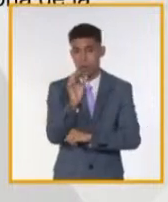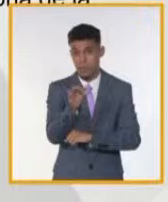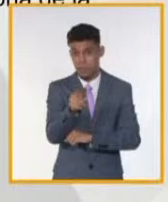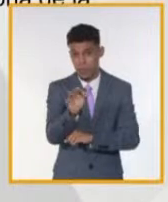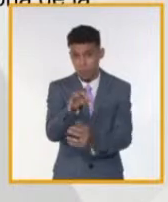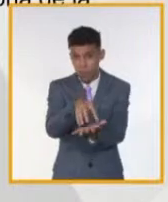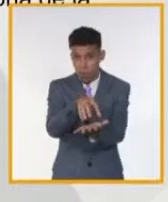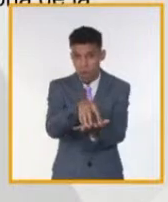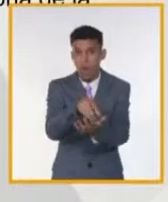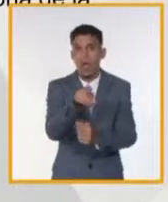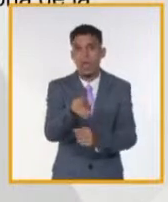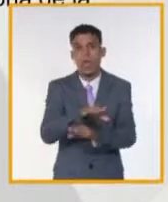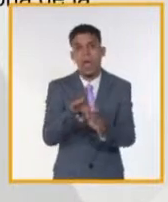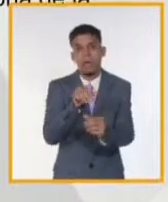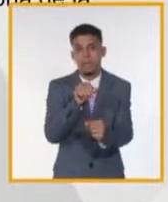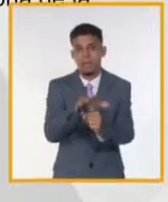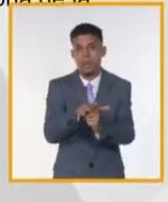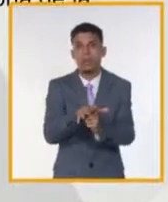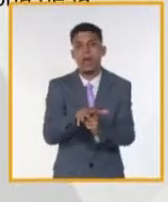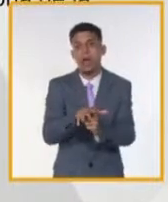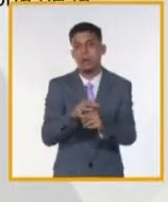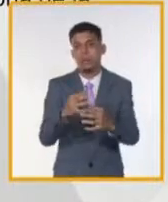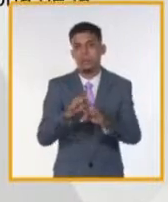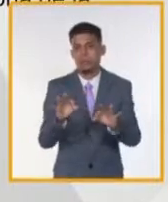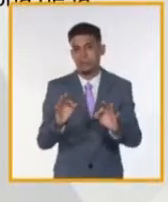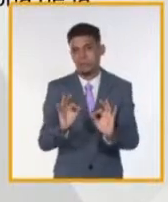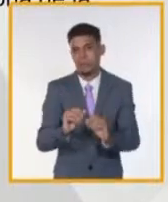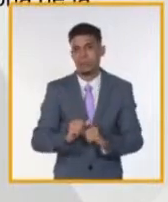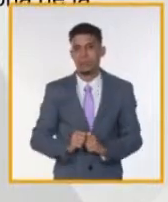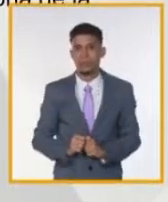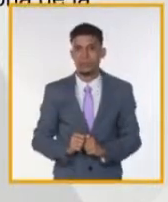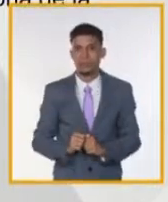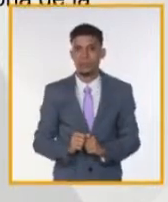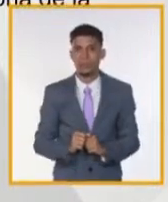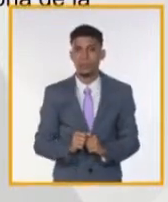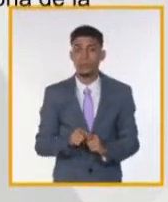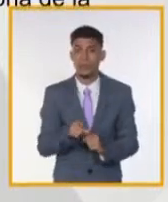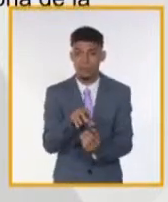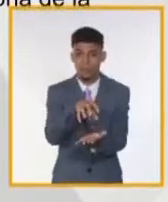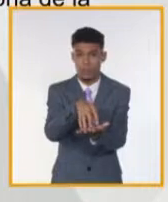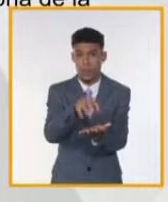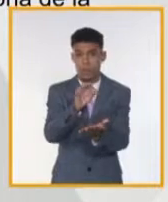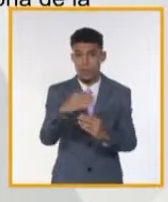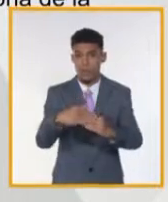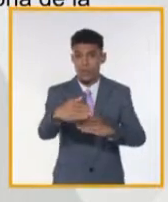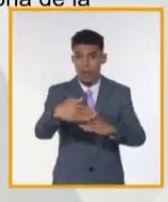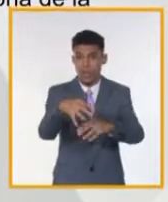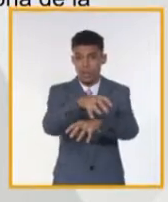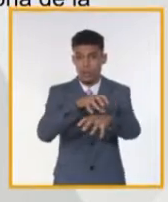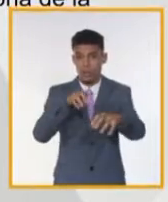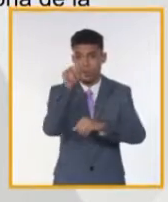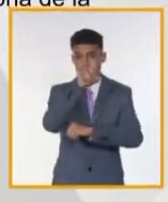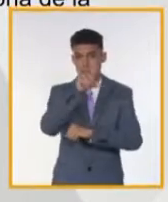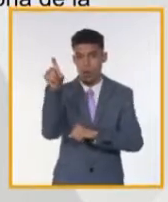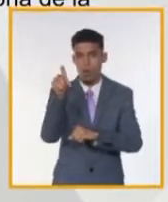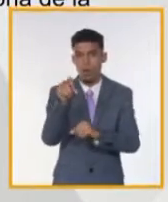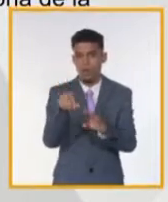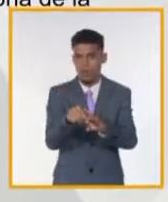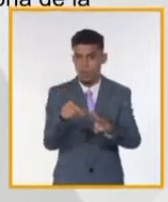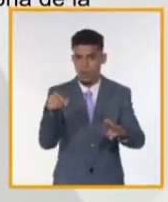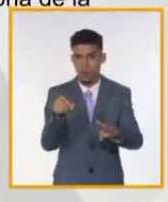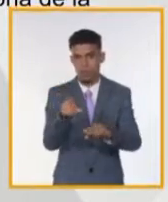nosotros hemos ubicado al CIPIN, y bueno, donde ha tenido una historia de 57 años con